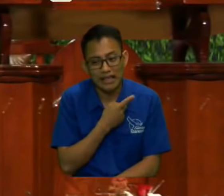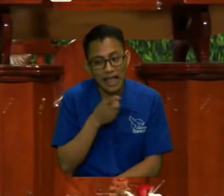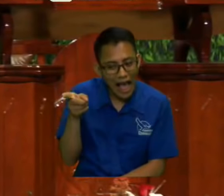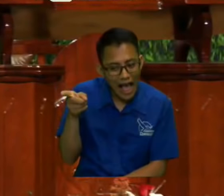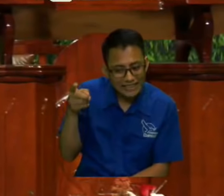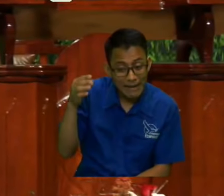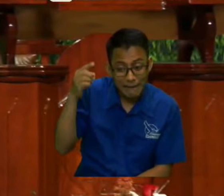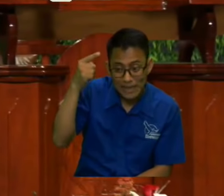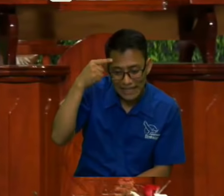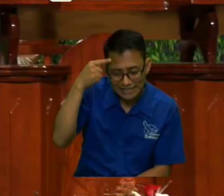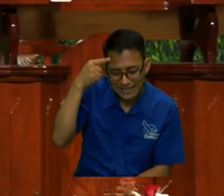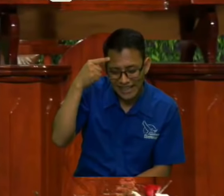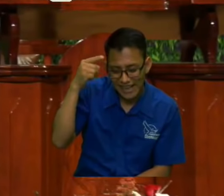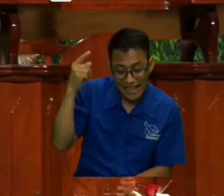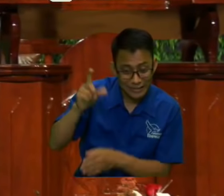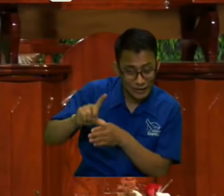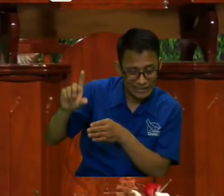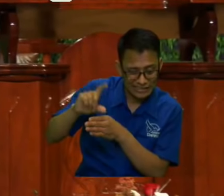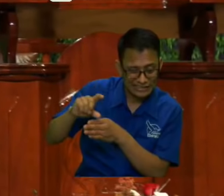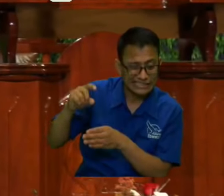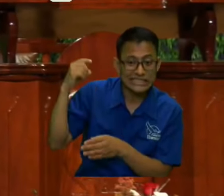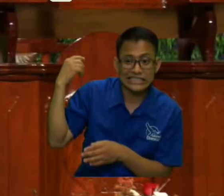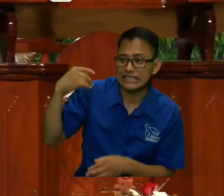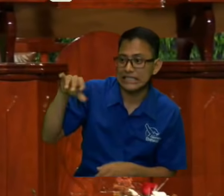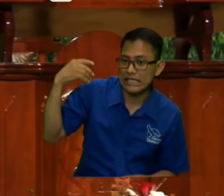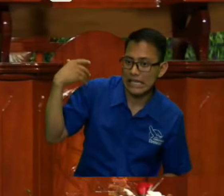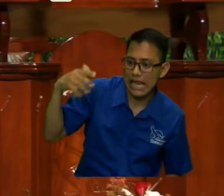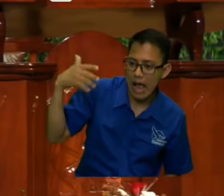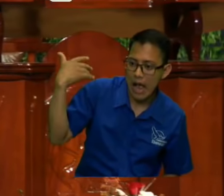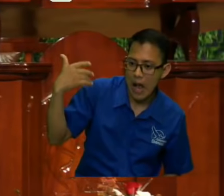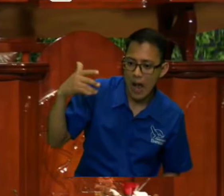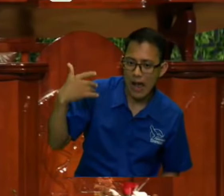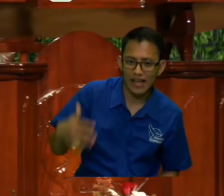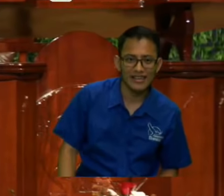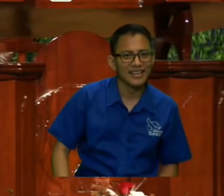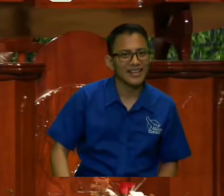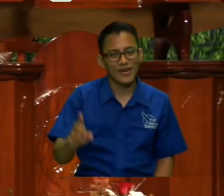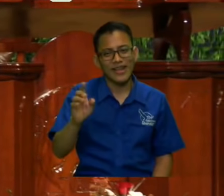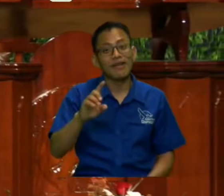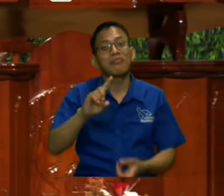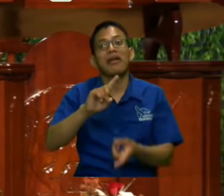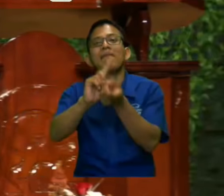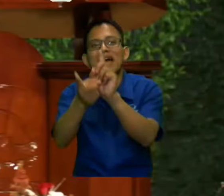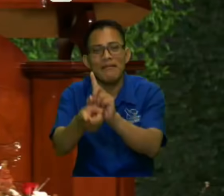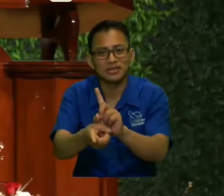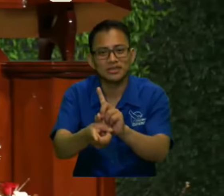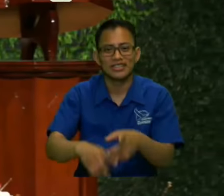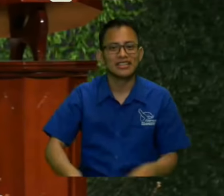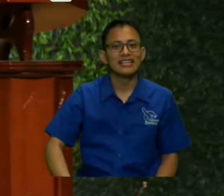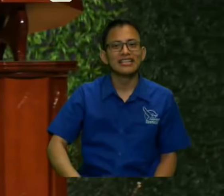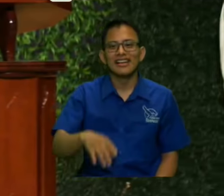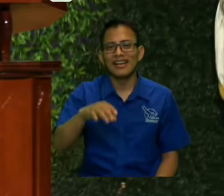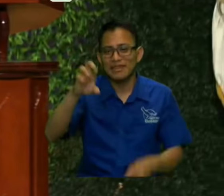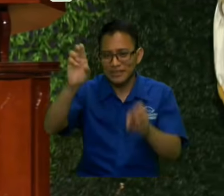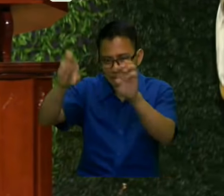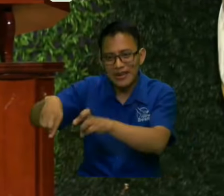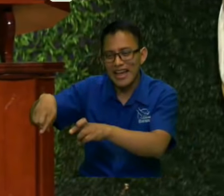dicho. El que se sonríe solito de sus milagros se acuerda. Aleluya. Ese